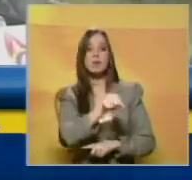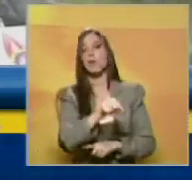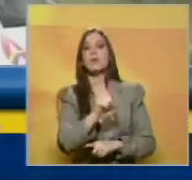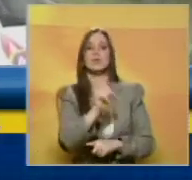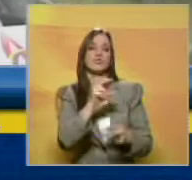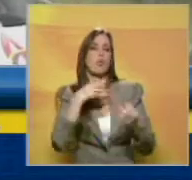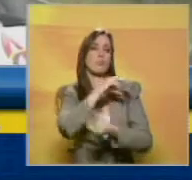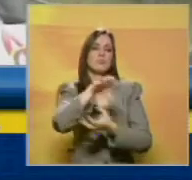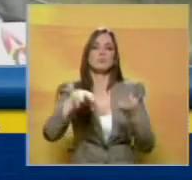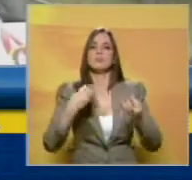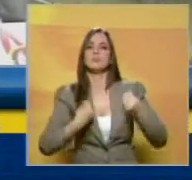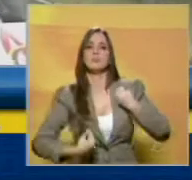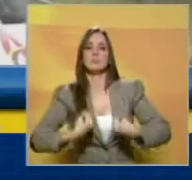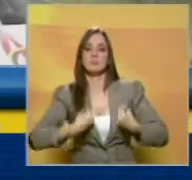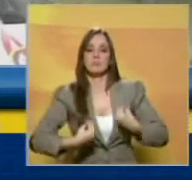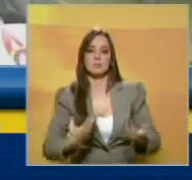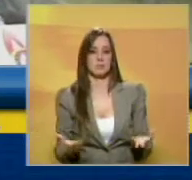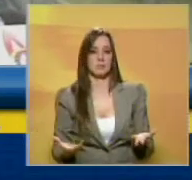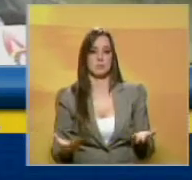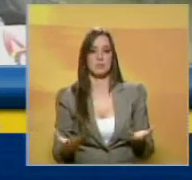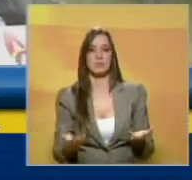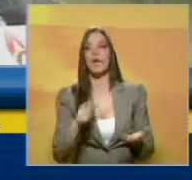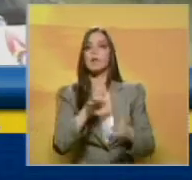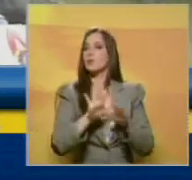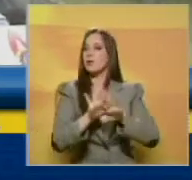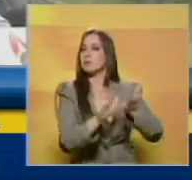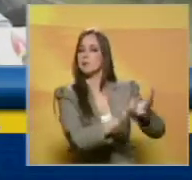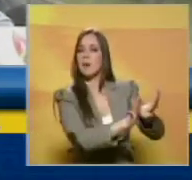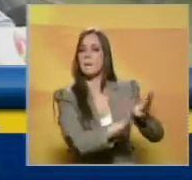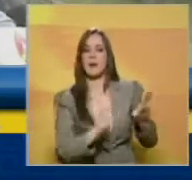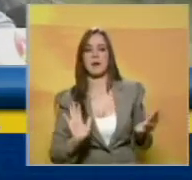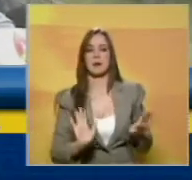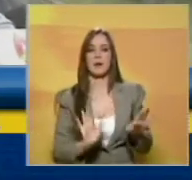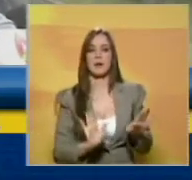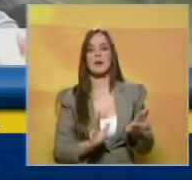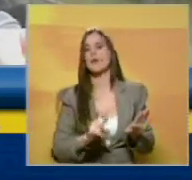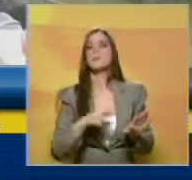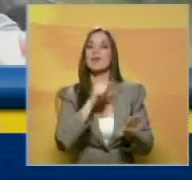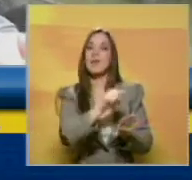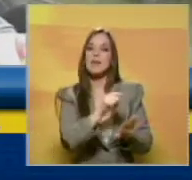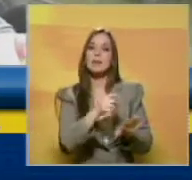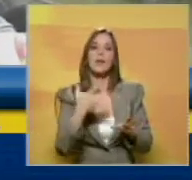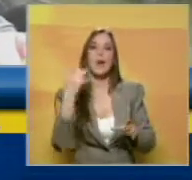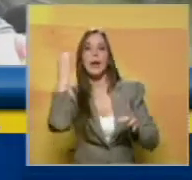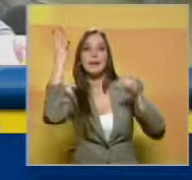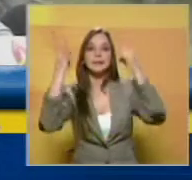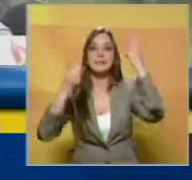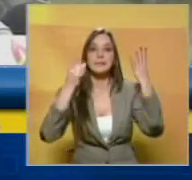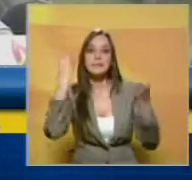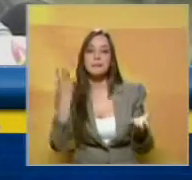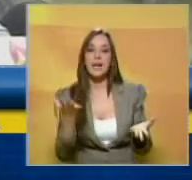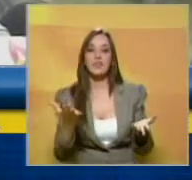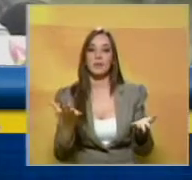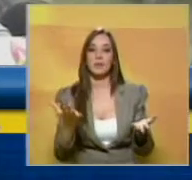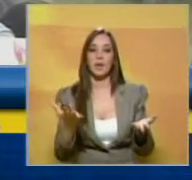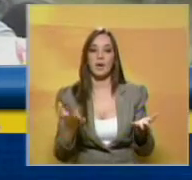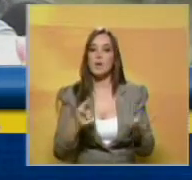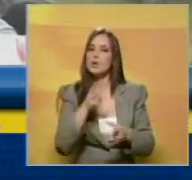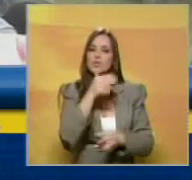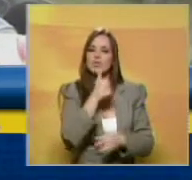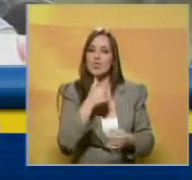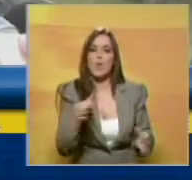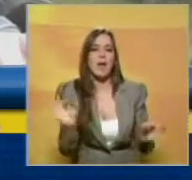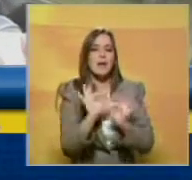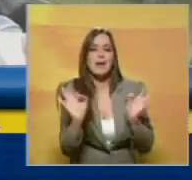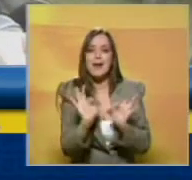no nos preocupa. Es un caso que aislado, un caso, digamos, aventurero, un caso que no tiene